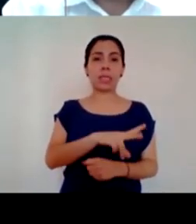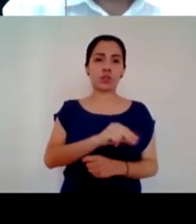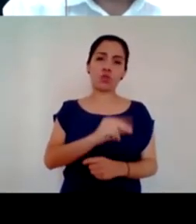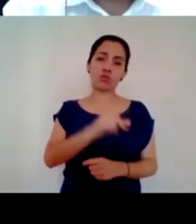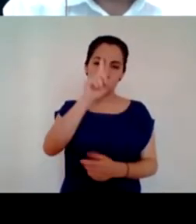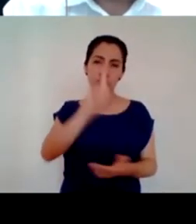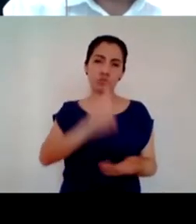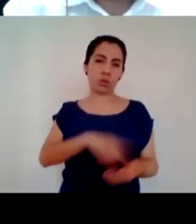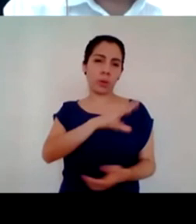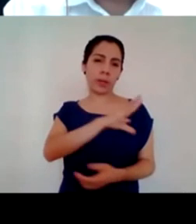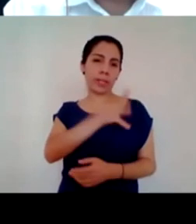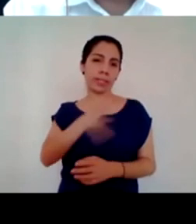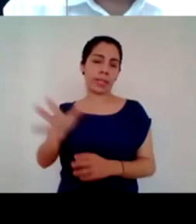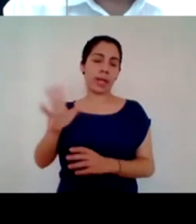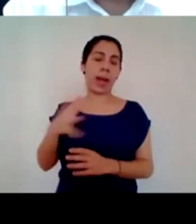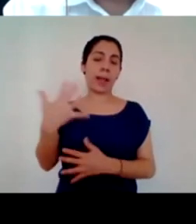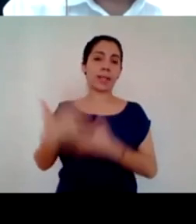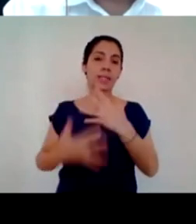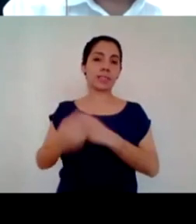menores de 15 años.